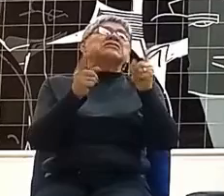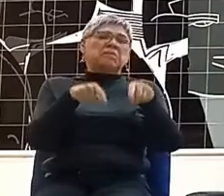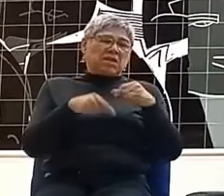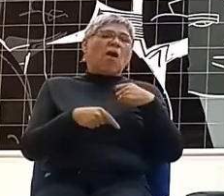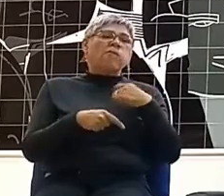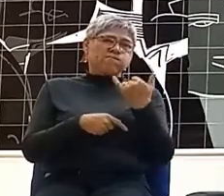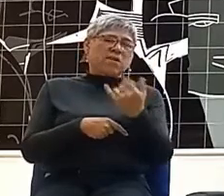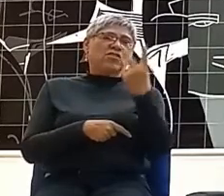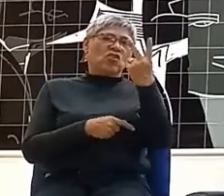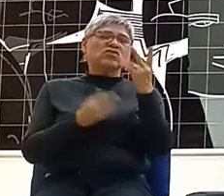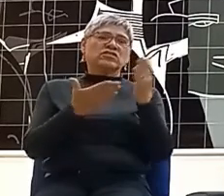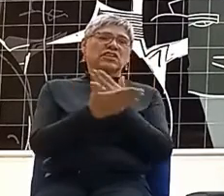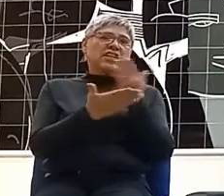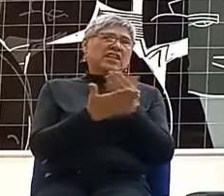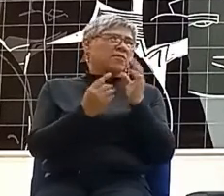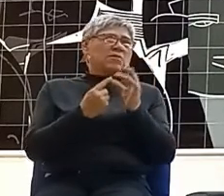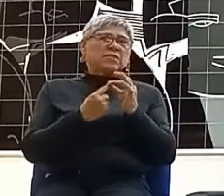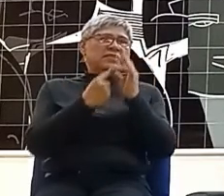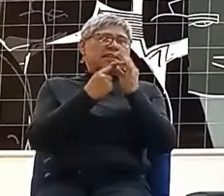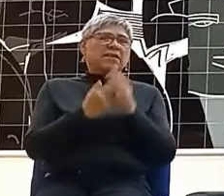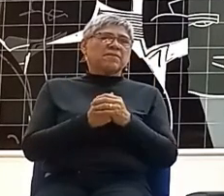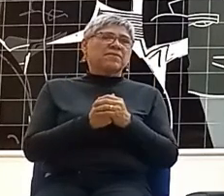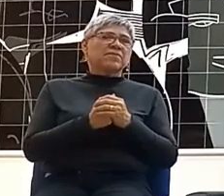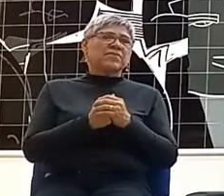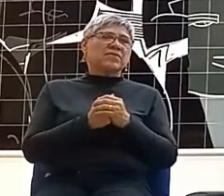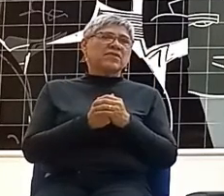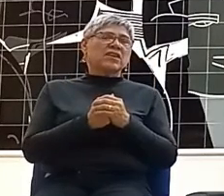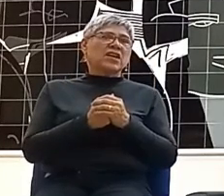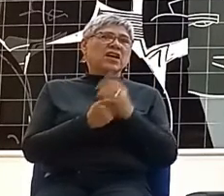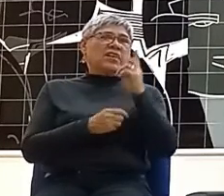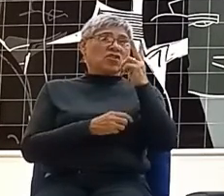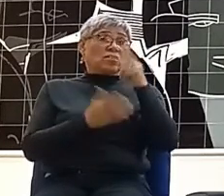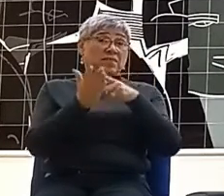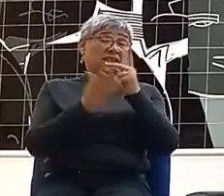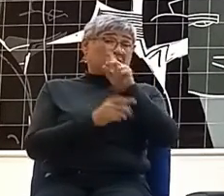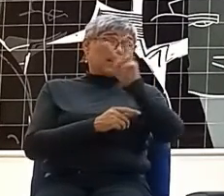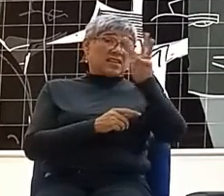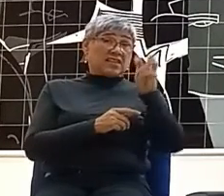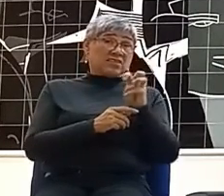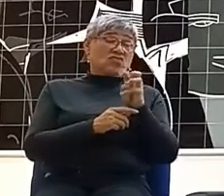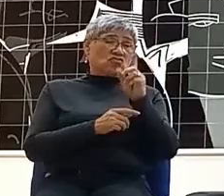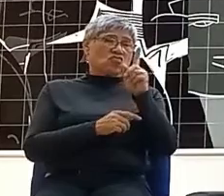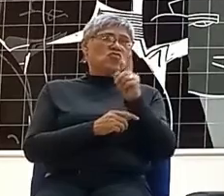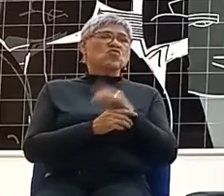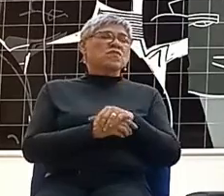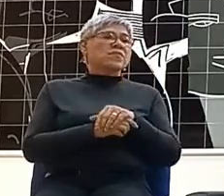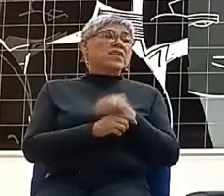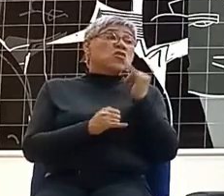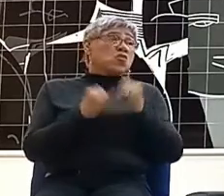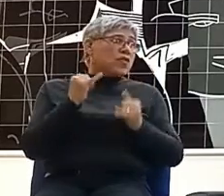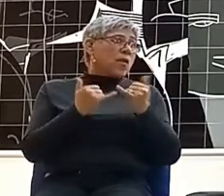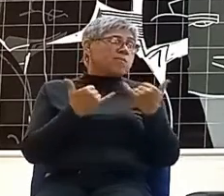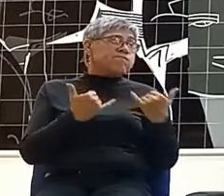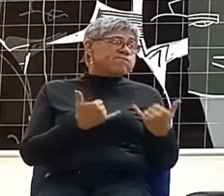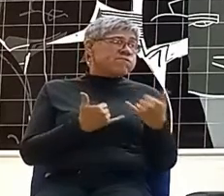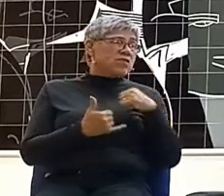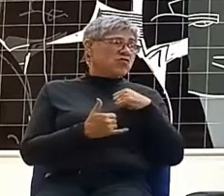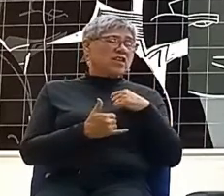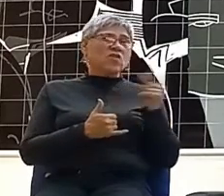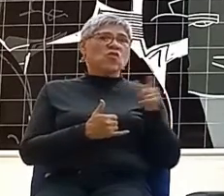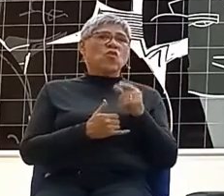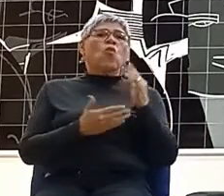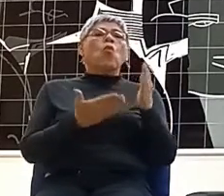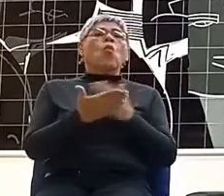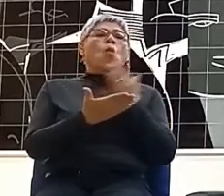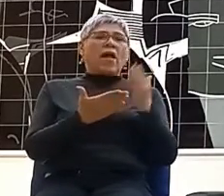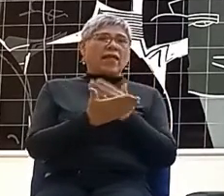muy especiales, Caminar y Detenerse de 2018 y el último, que lo tengo aquí conmigo,